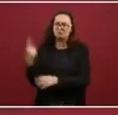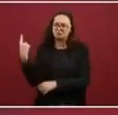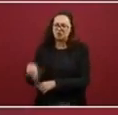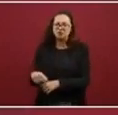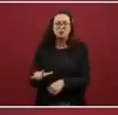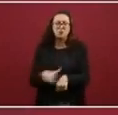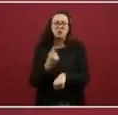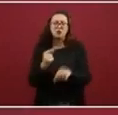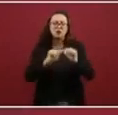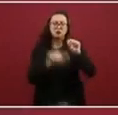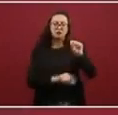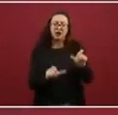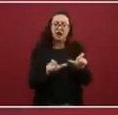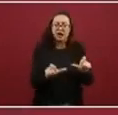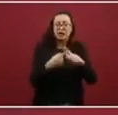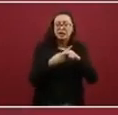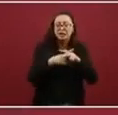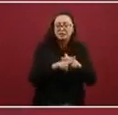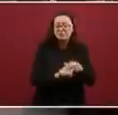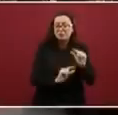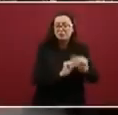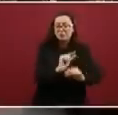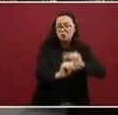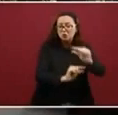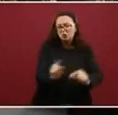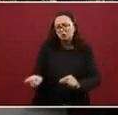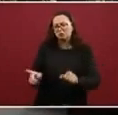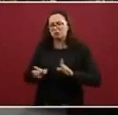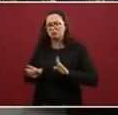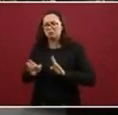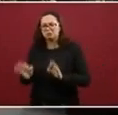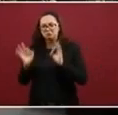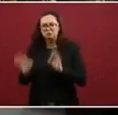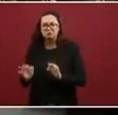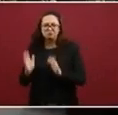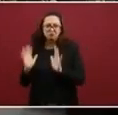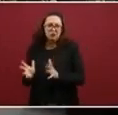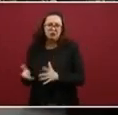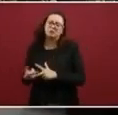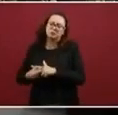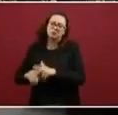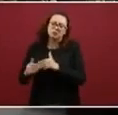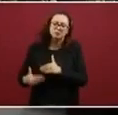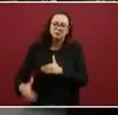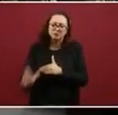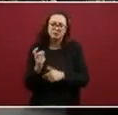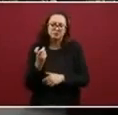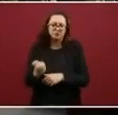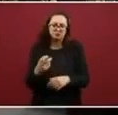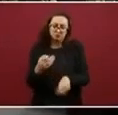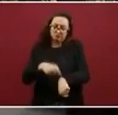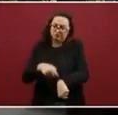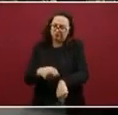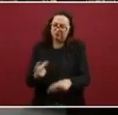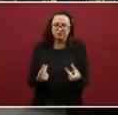momento apenas se está desplegando, es un apoyo, por la premura del tiempo. Por favor.